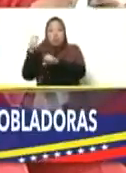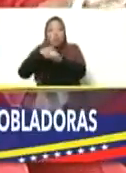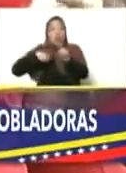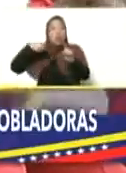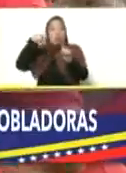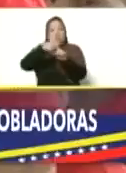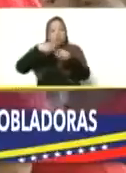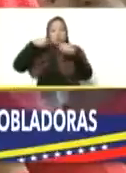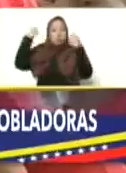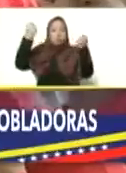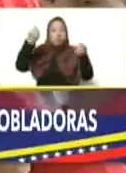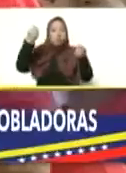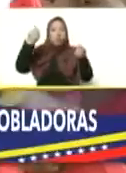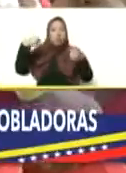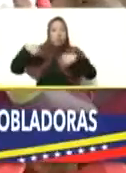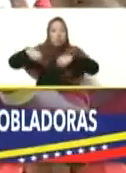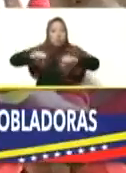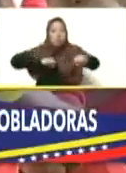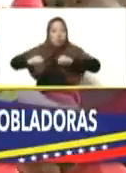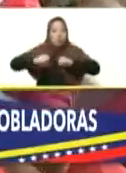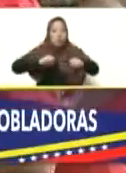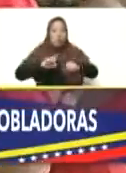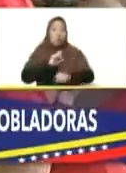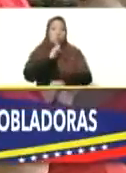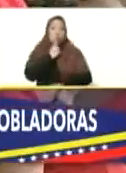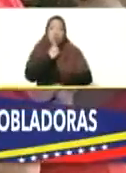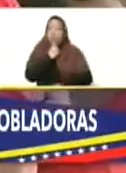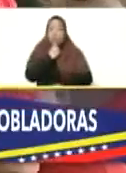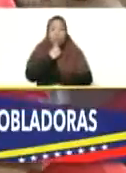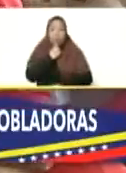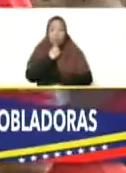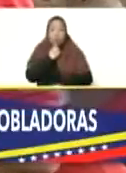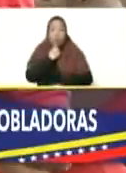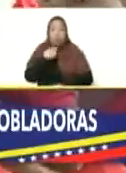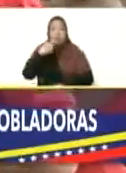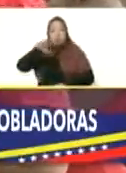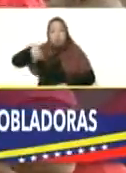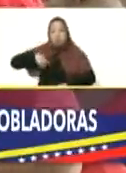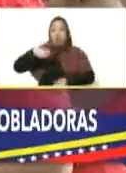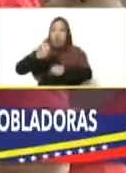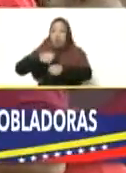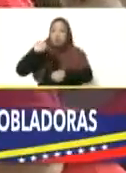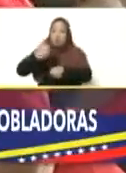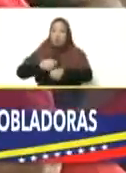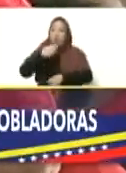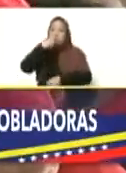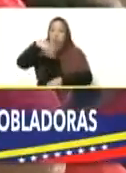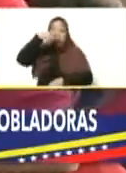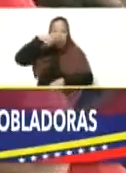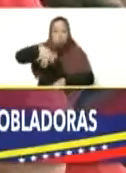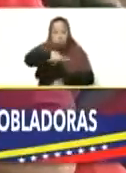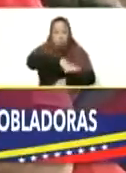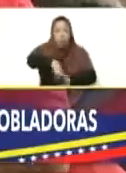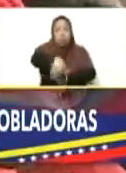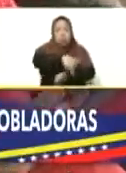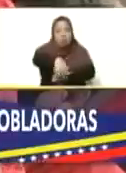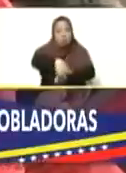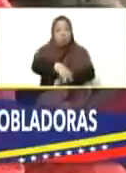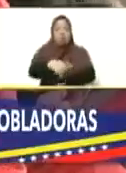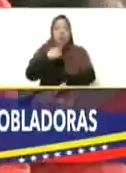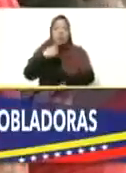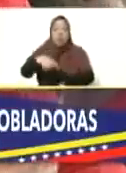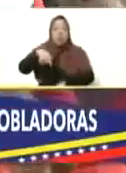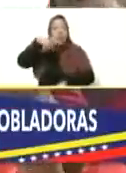luchar sin embargo este movimiento nunca se quedó de brazos cruzados nosotros somos pueblo en la calle siempre lo hemos dicho